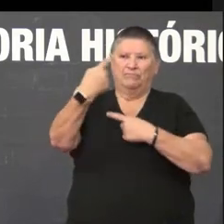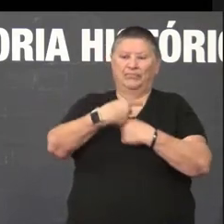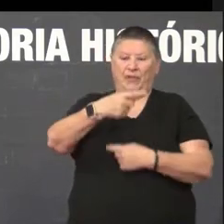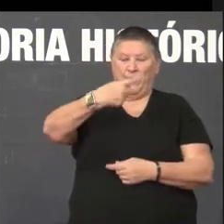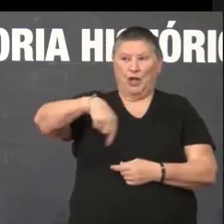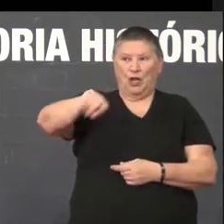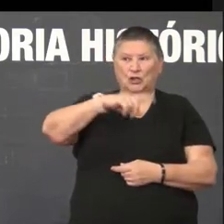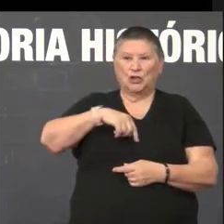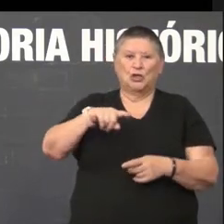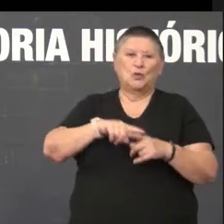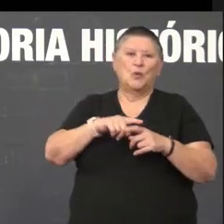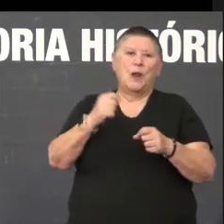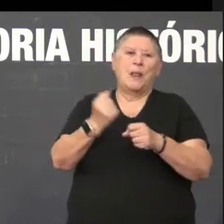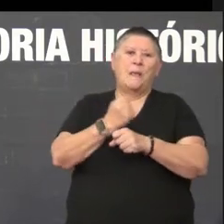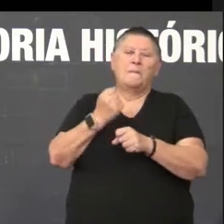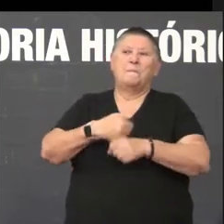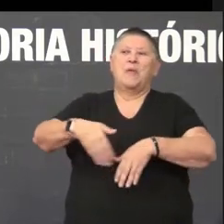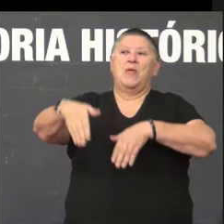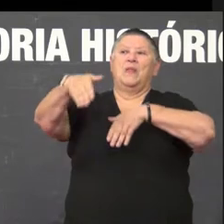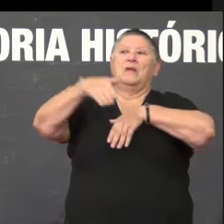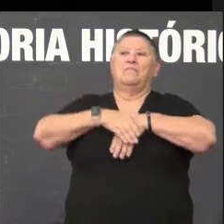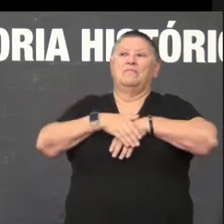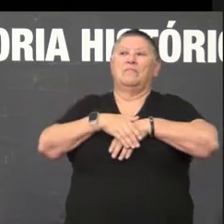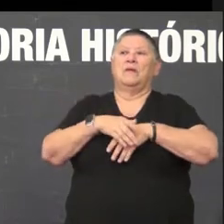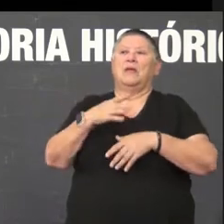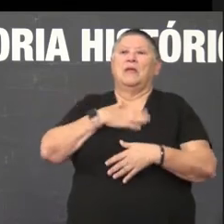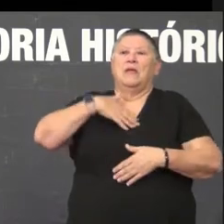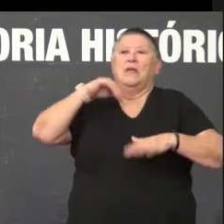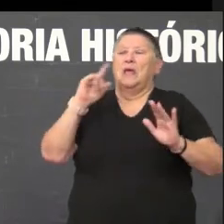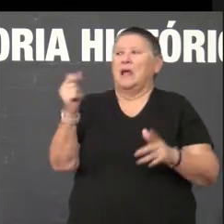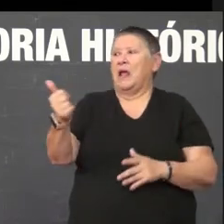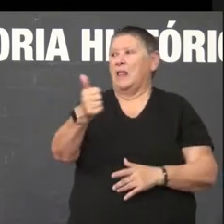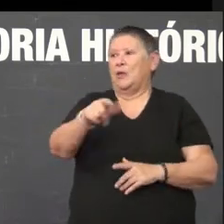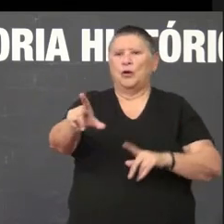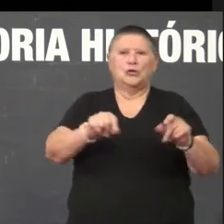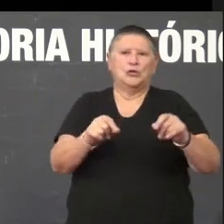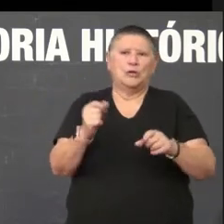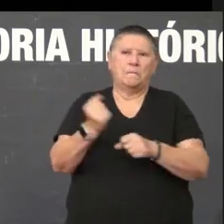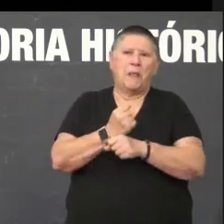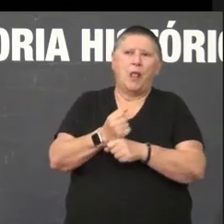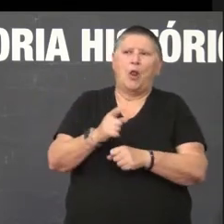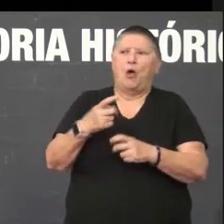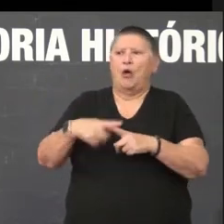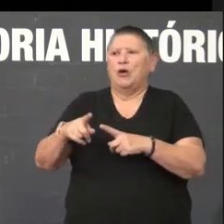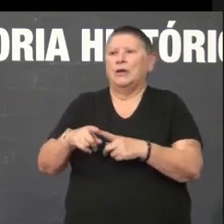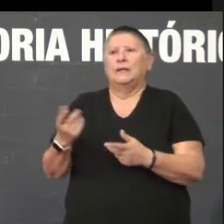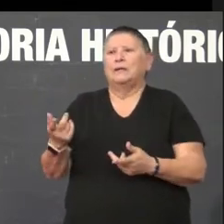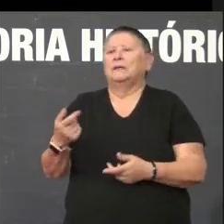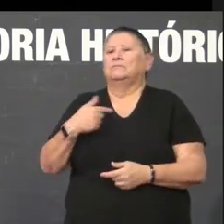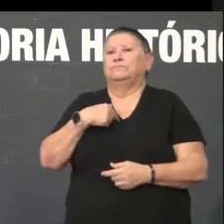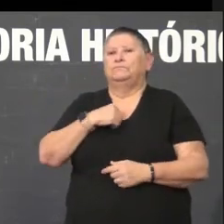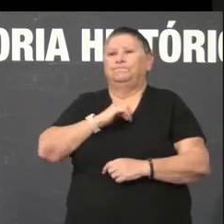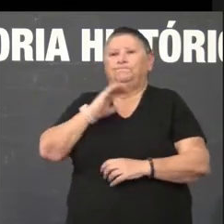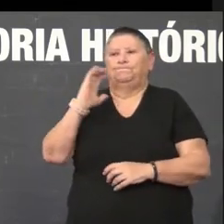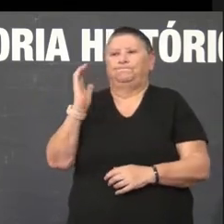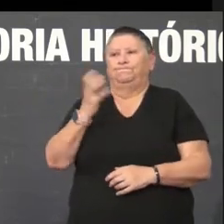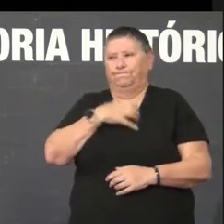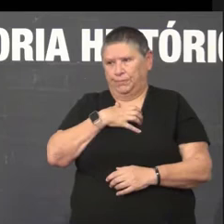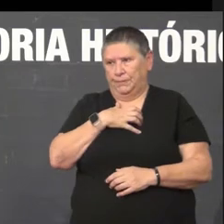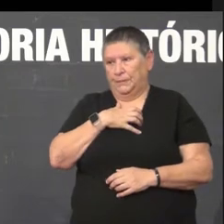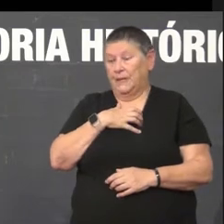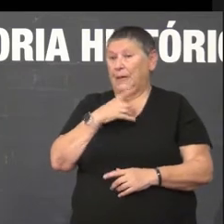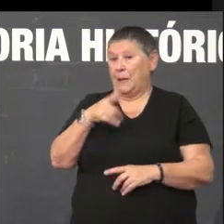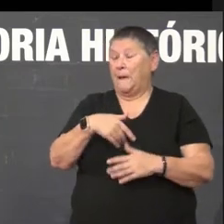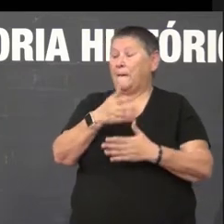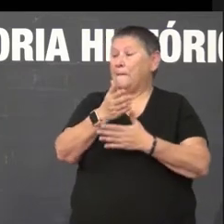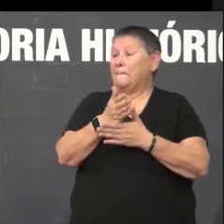de lousa, de pedra ou de ferro, cada un escolla o material que máis lle guste, pero que somos incapaces. En parte, porque